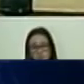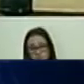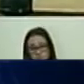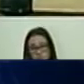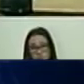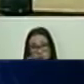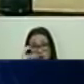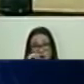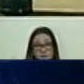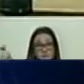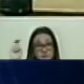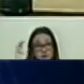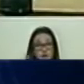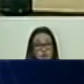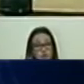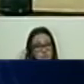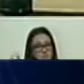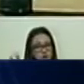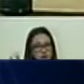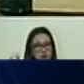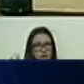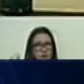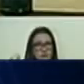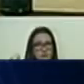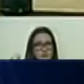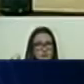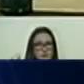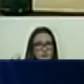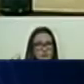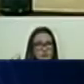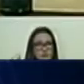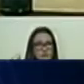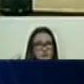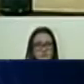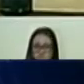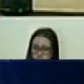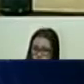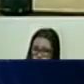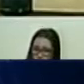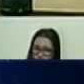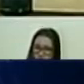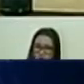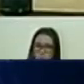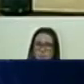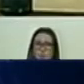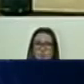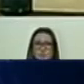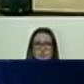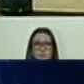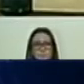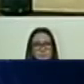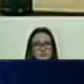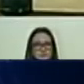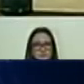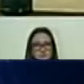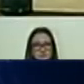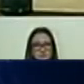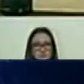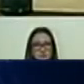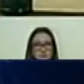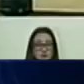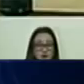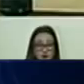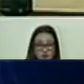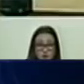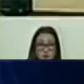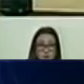la Cancillería, a todas las embajadas y consulados, de prestar apoyo especial, sobre todo ahora que